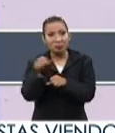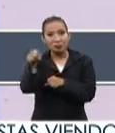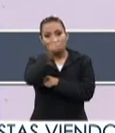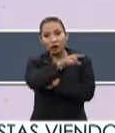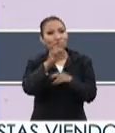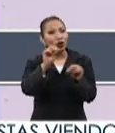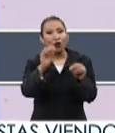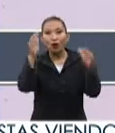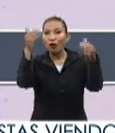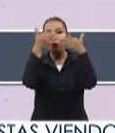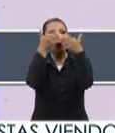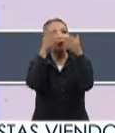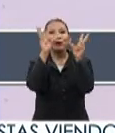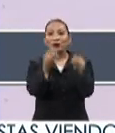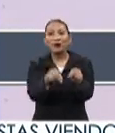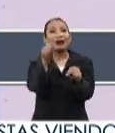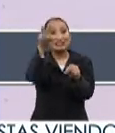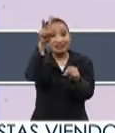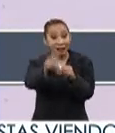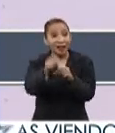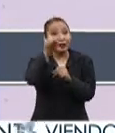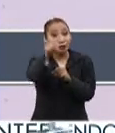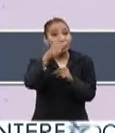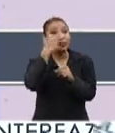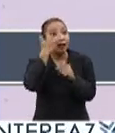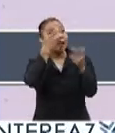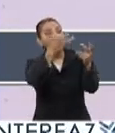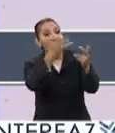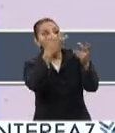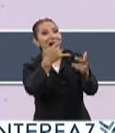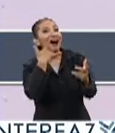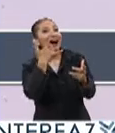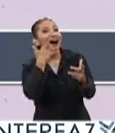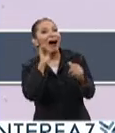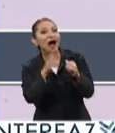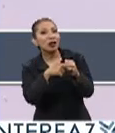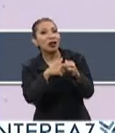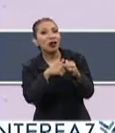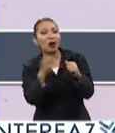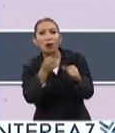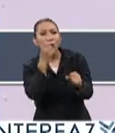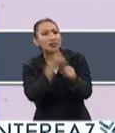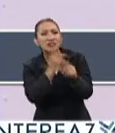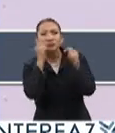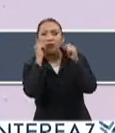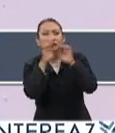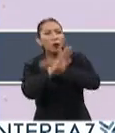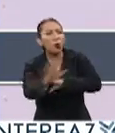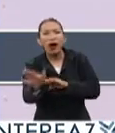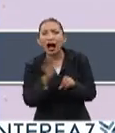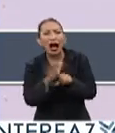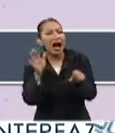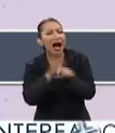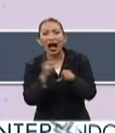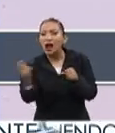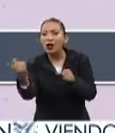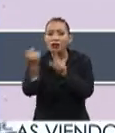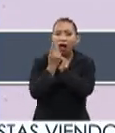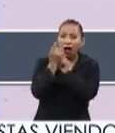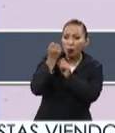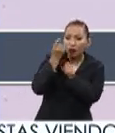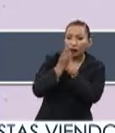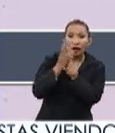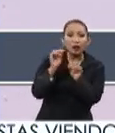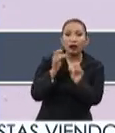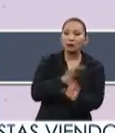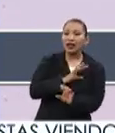que no se cierren las puertas. Si realmente van a querer intentar algo, sea la oportunidad que sea, la oportunidad que se presente, que